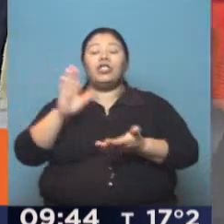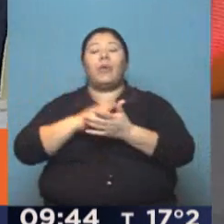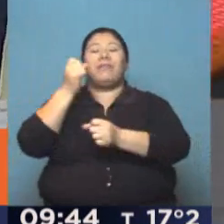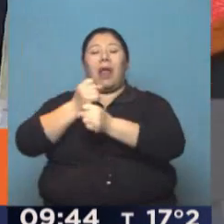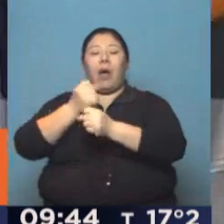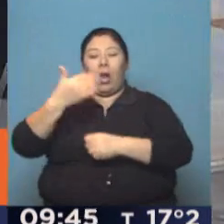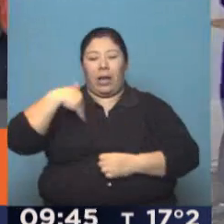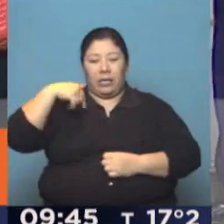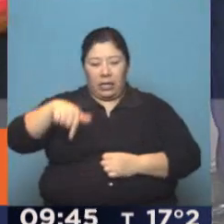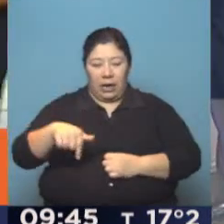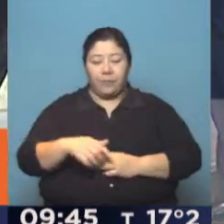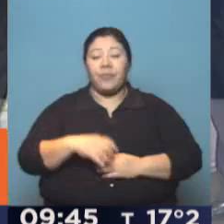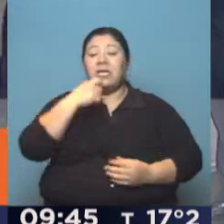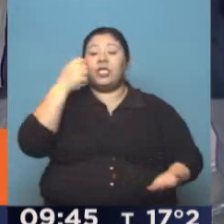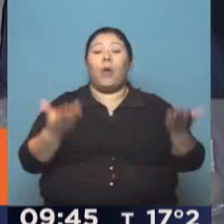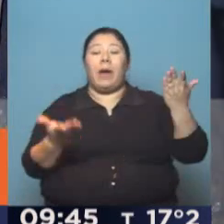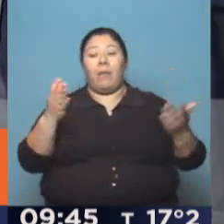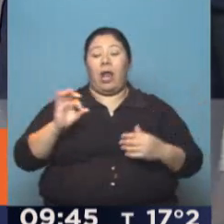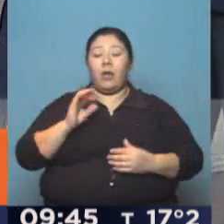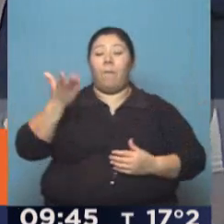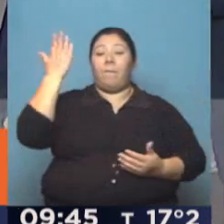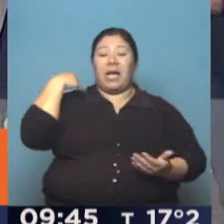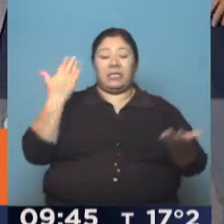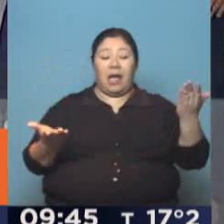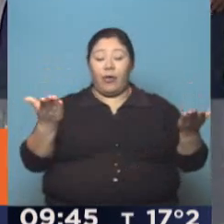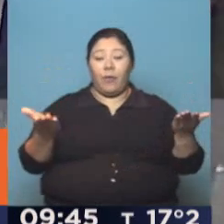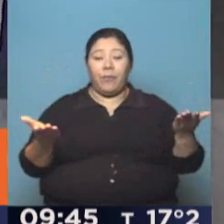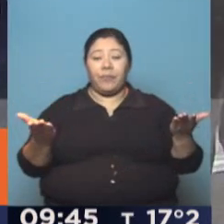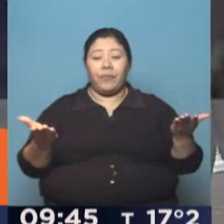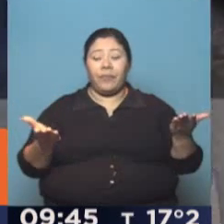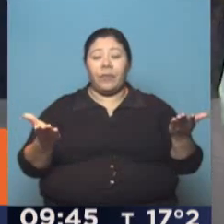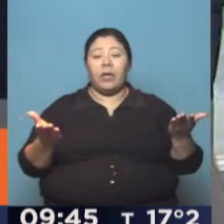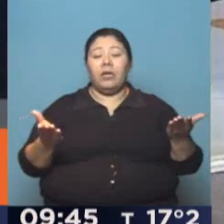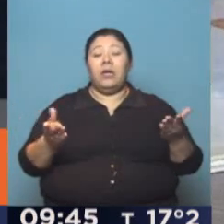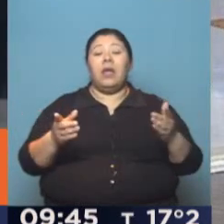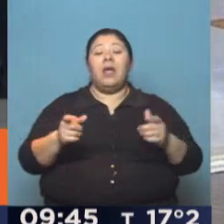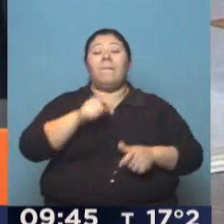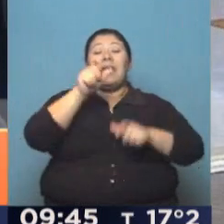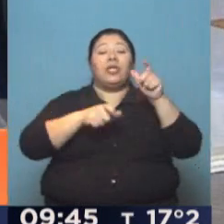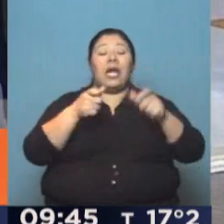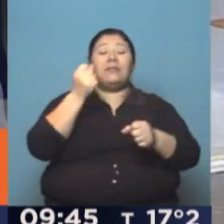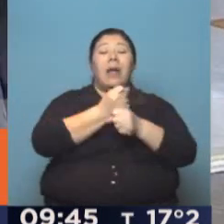año pasado, él considera que se trata prácticamente de la misma cifra y la misma cantidad de